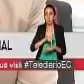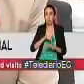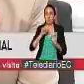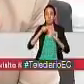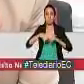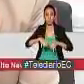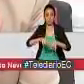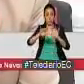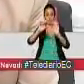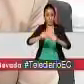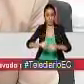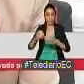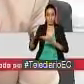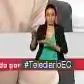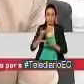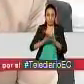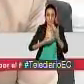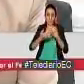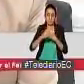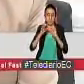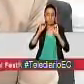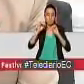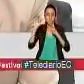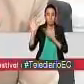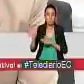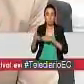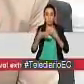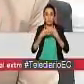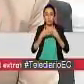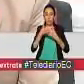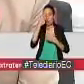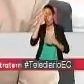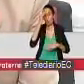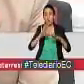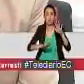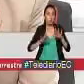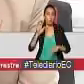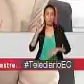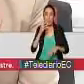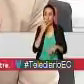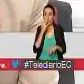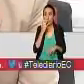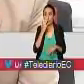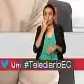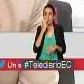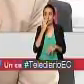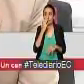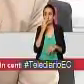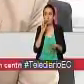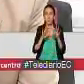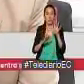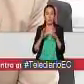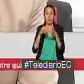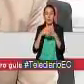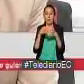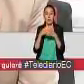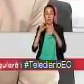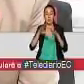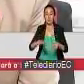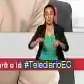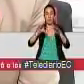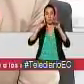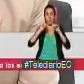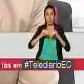¿vamos a sustanciar estos casos hasta la culminación? Porque uno de los problemas que efectivamente aborda o enfrenta la